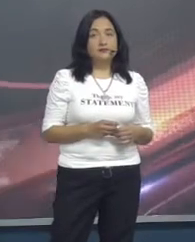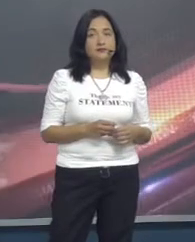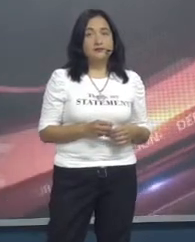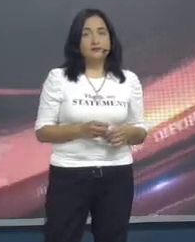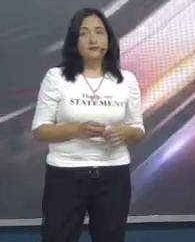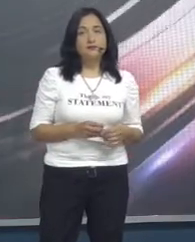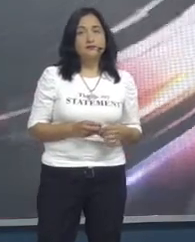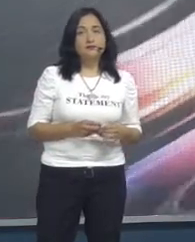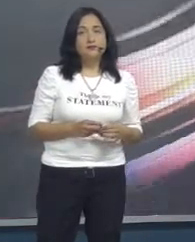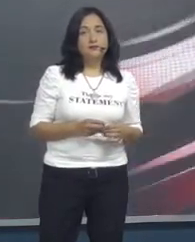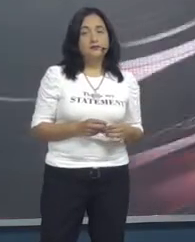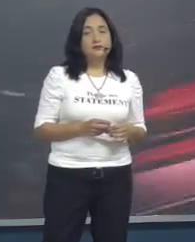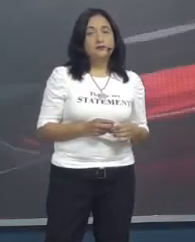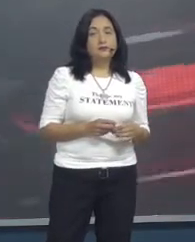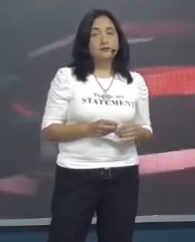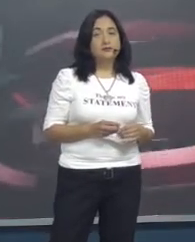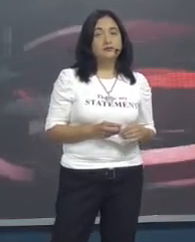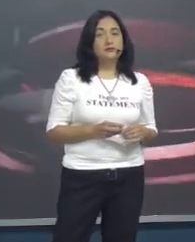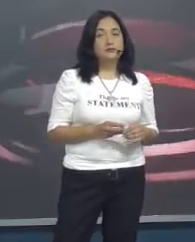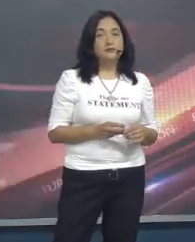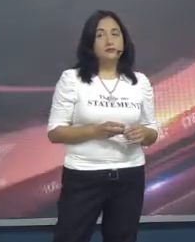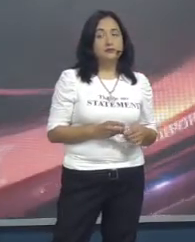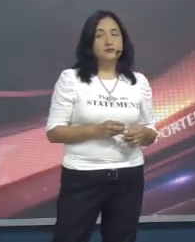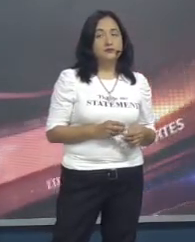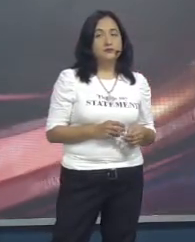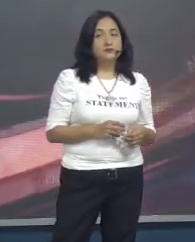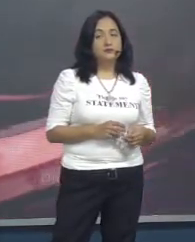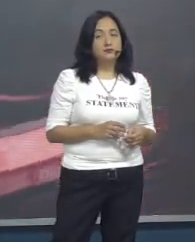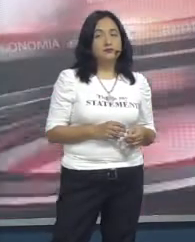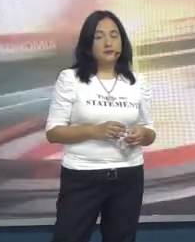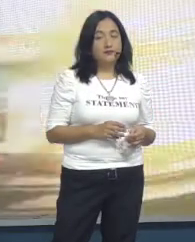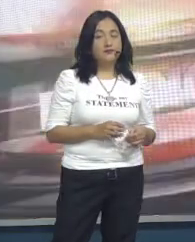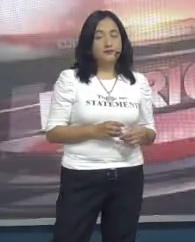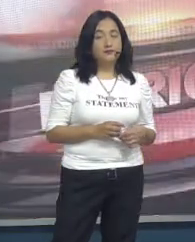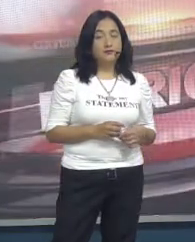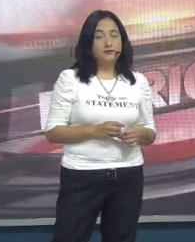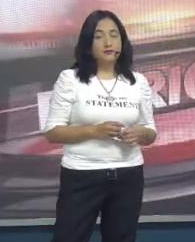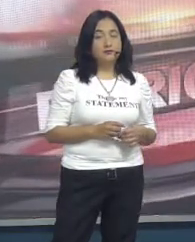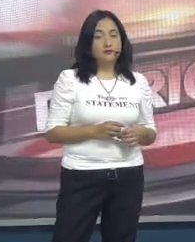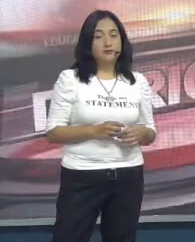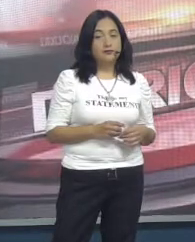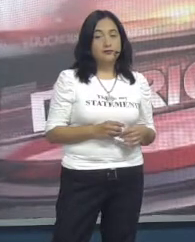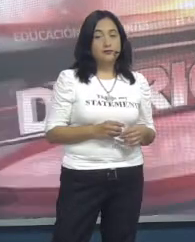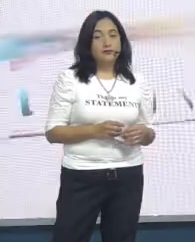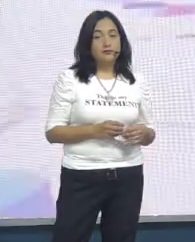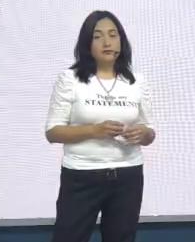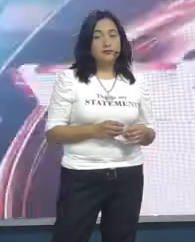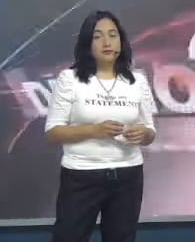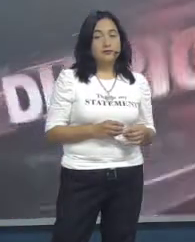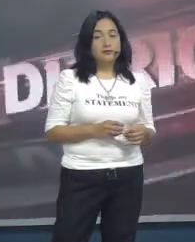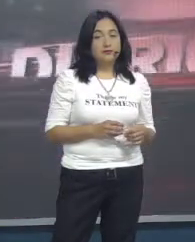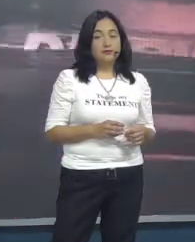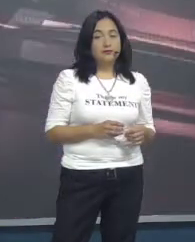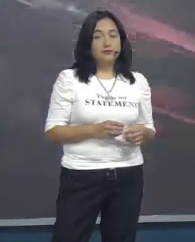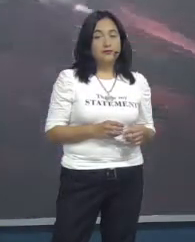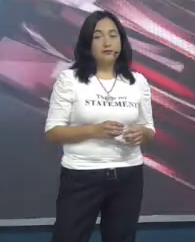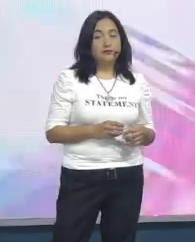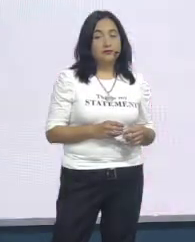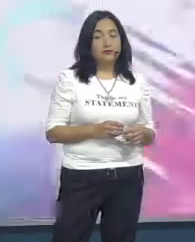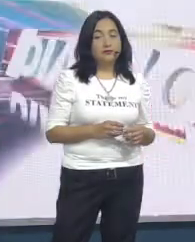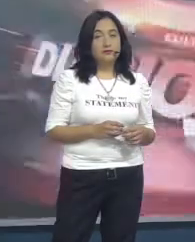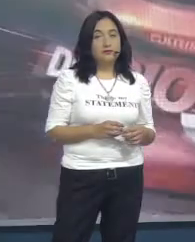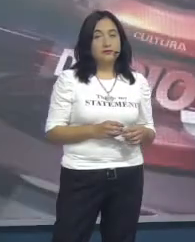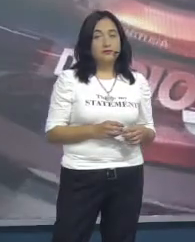toda la situación lista para entregar, se entrega. Ahora los barrios fuera de Luz y